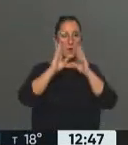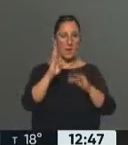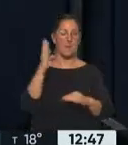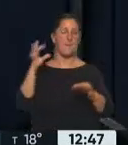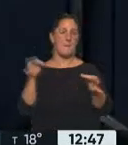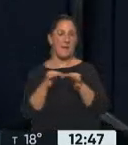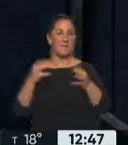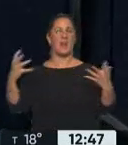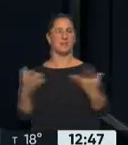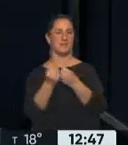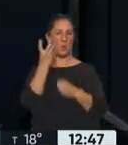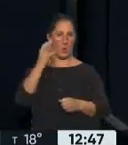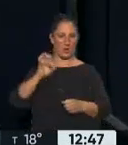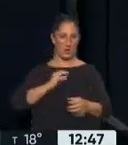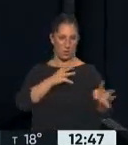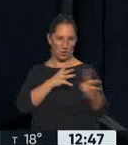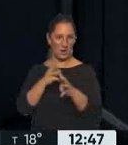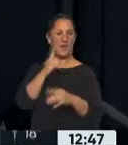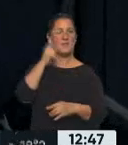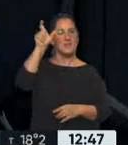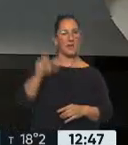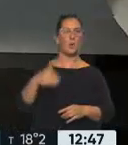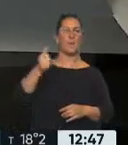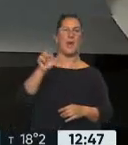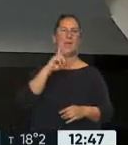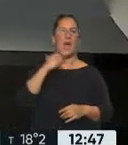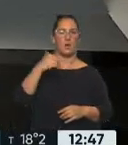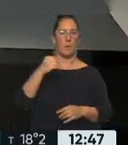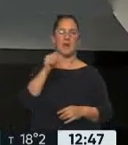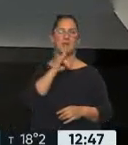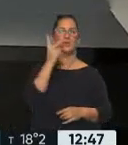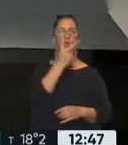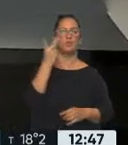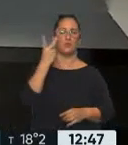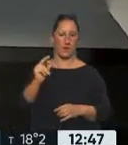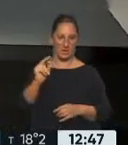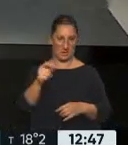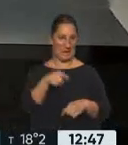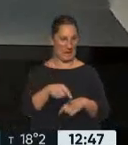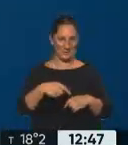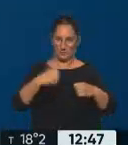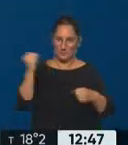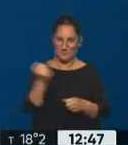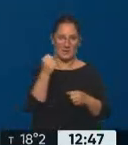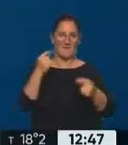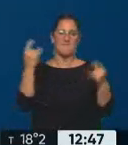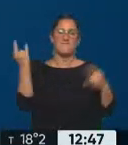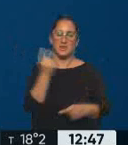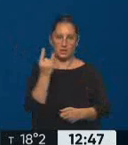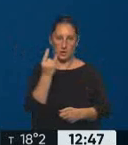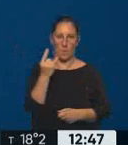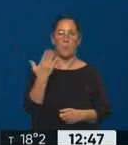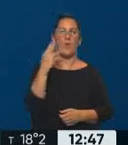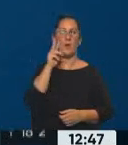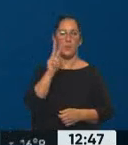40 años de la guerra. Y mientras estás viendo a Mariano Martínez, tiene que ver con 2:20, la apuesta fuerte del canal a la ficción, que vas a